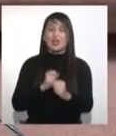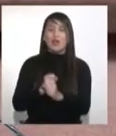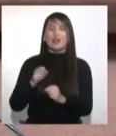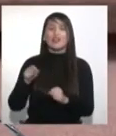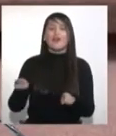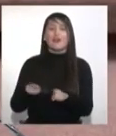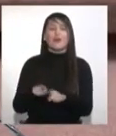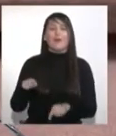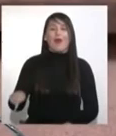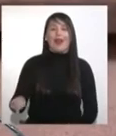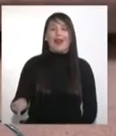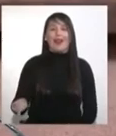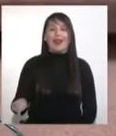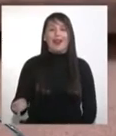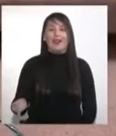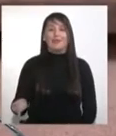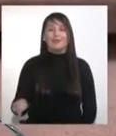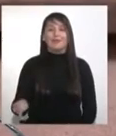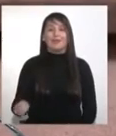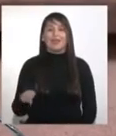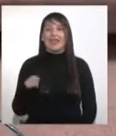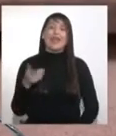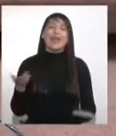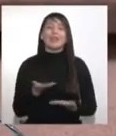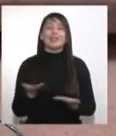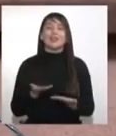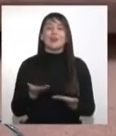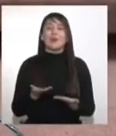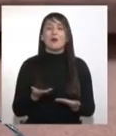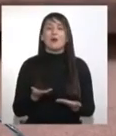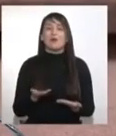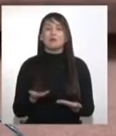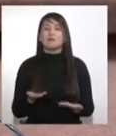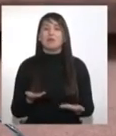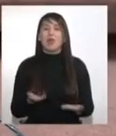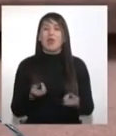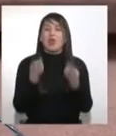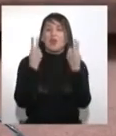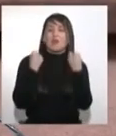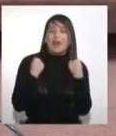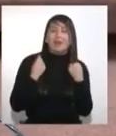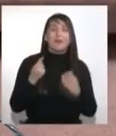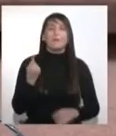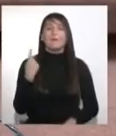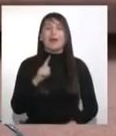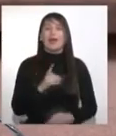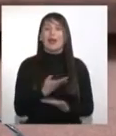época. Es, queridos colegas, una forma elíptica y cobarde de seducción para lograr adhesión.